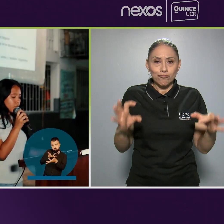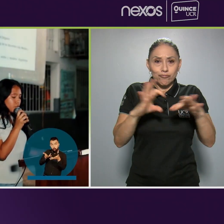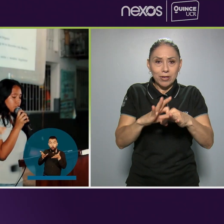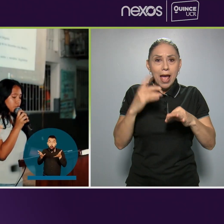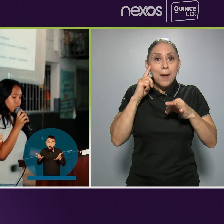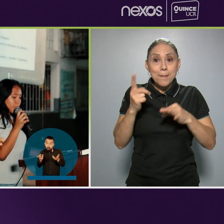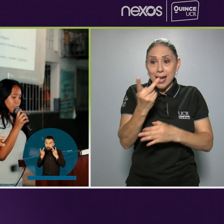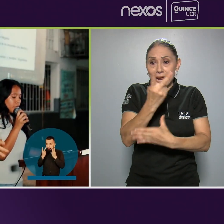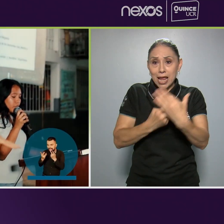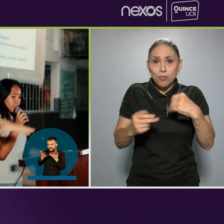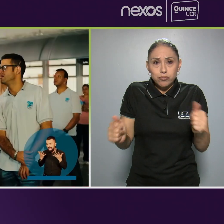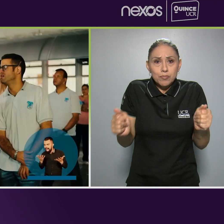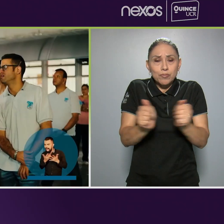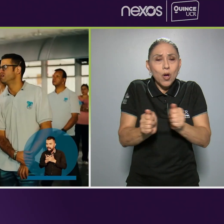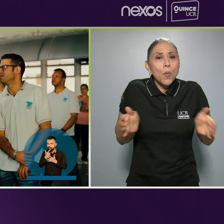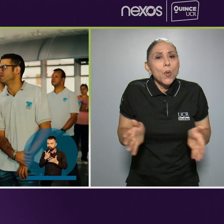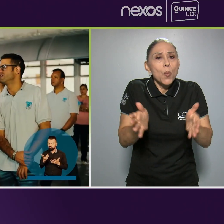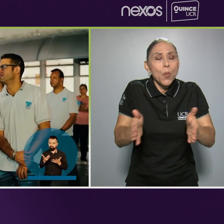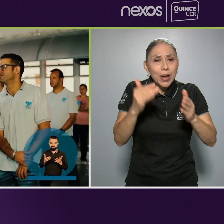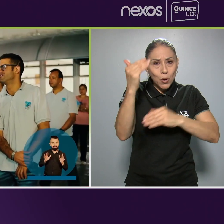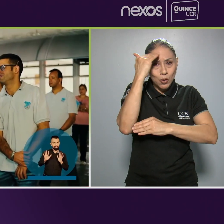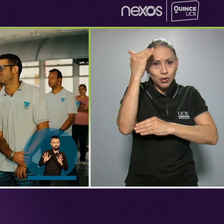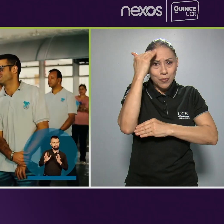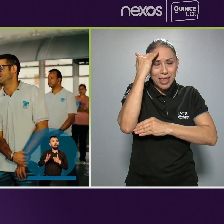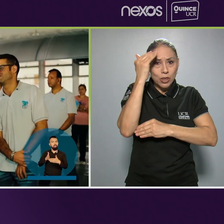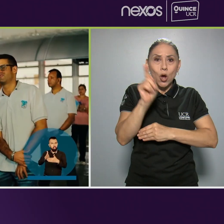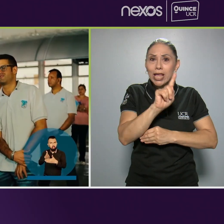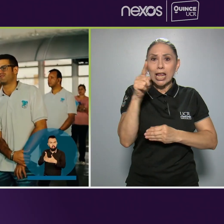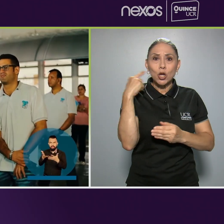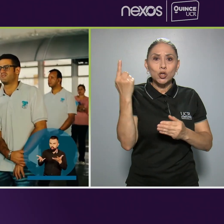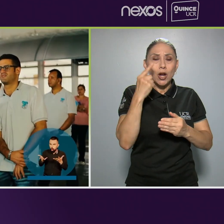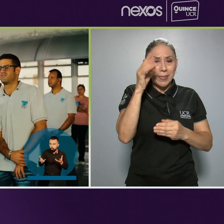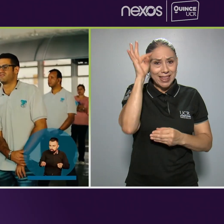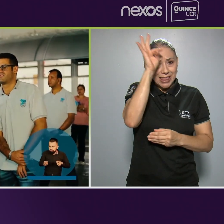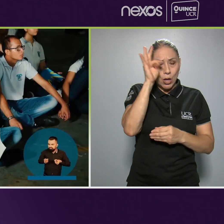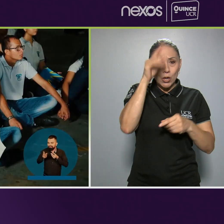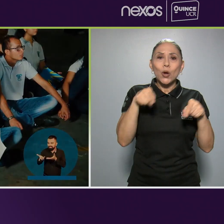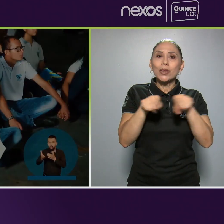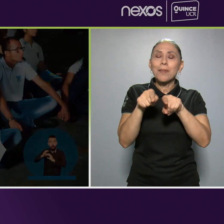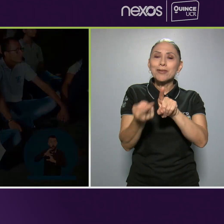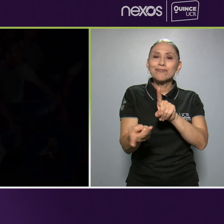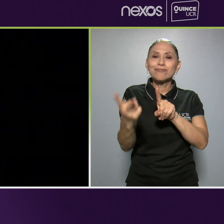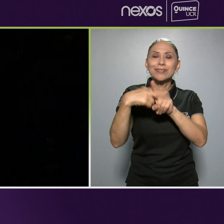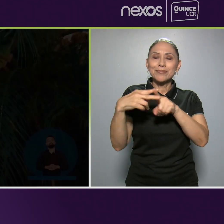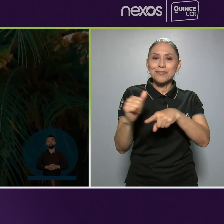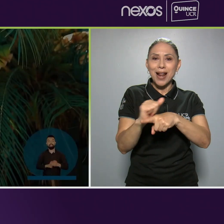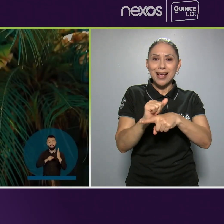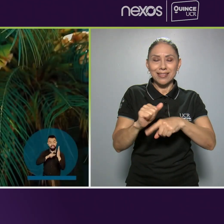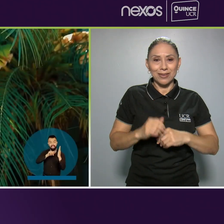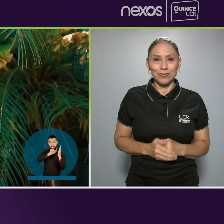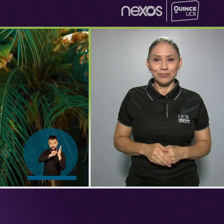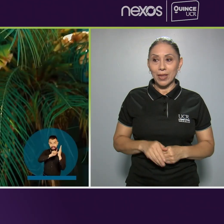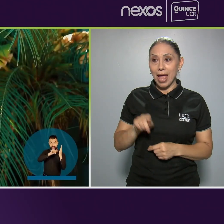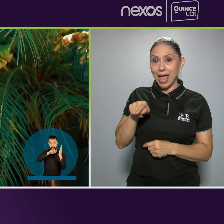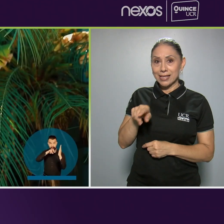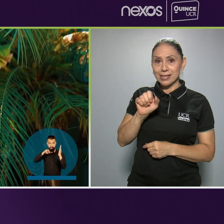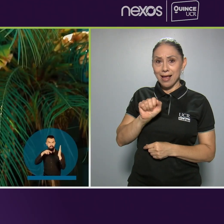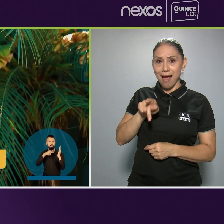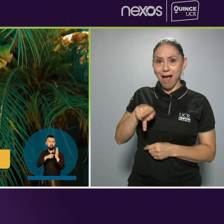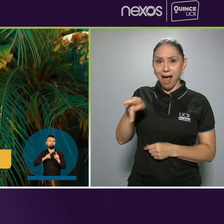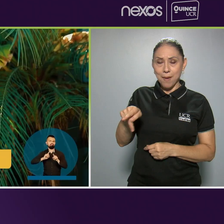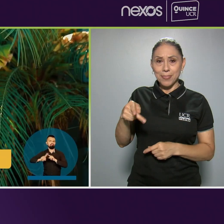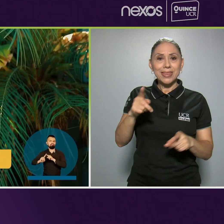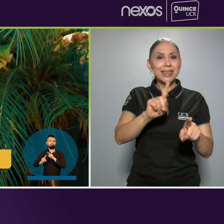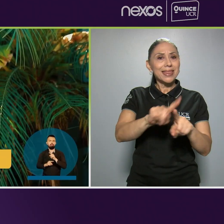construcción conjunta del conocimiento que trascendió del plano teórico al práctico. El aplicativo tiene varios